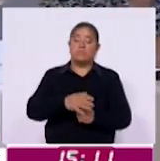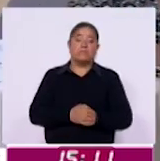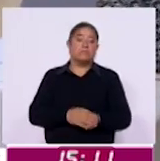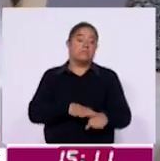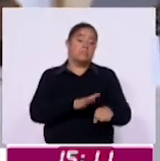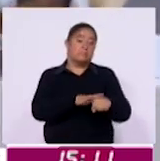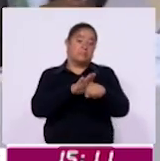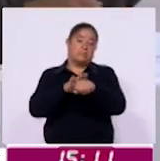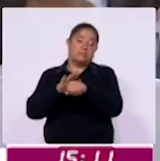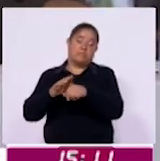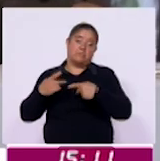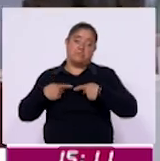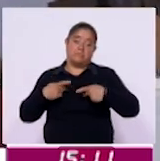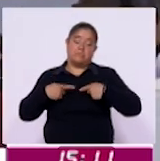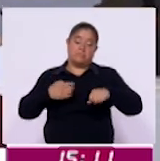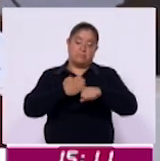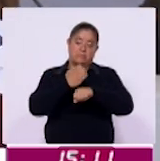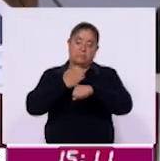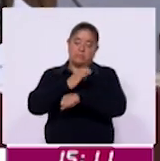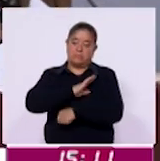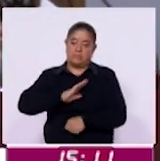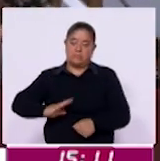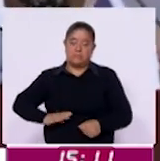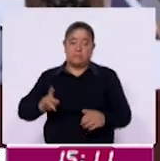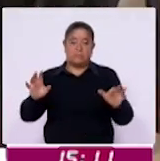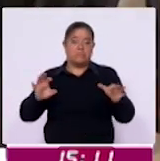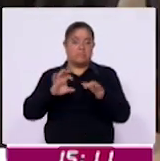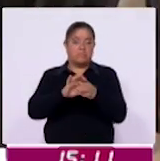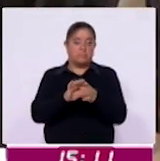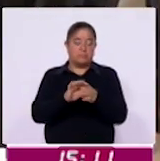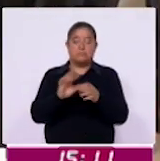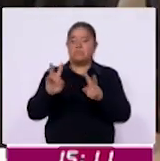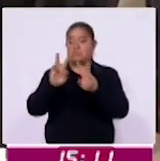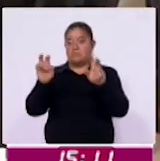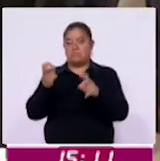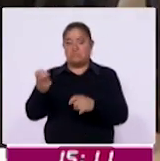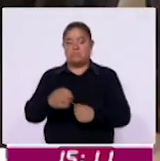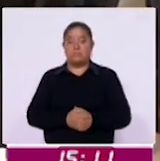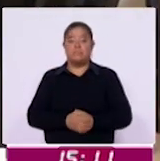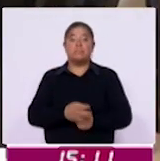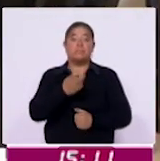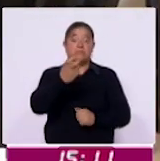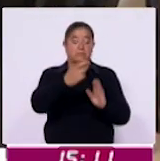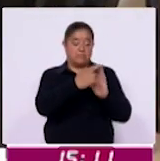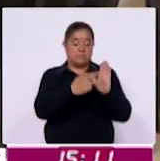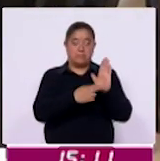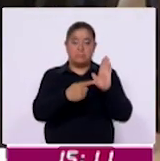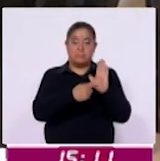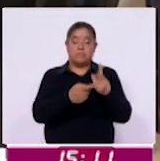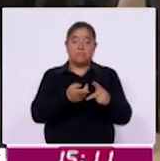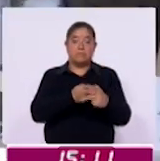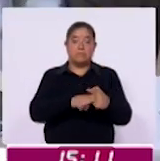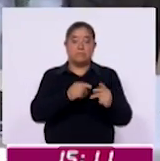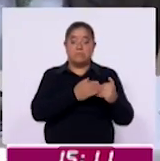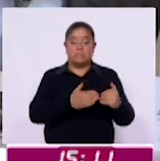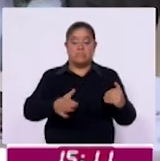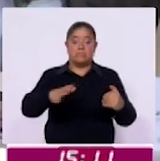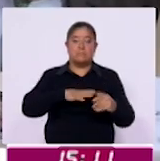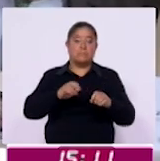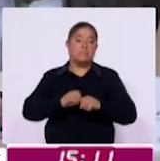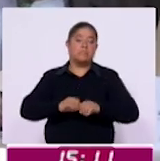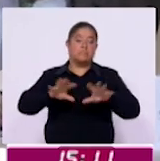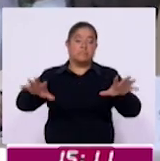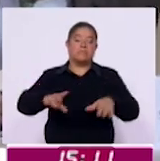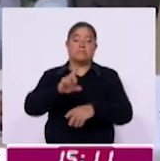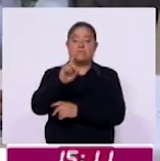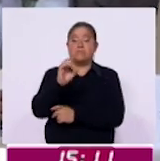con funcionarios estatales y municipales vinculados con el tema. Estos lineamientos entrarán en vigor tras su publicación en el